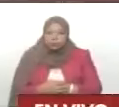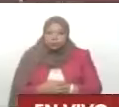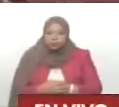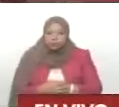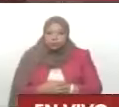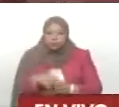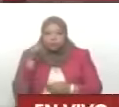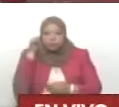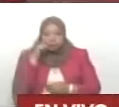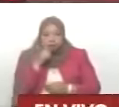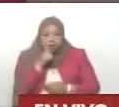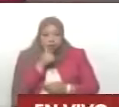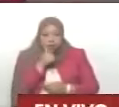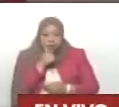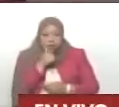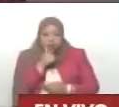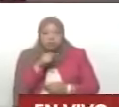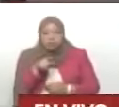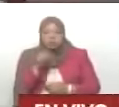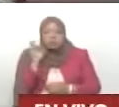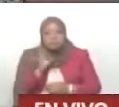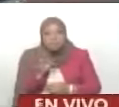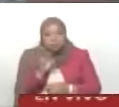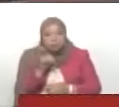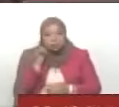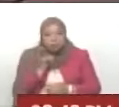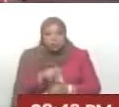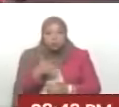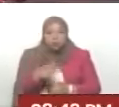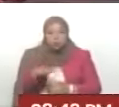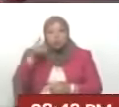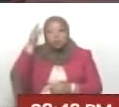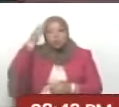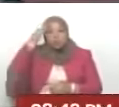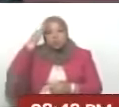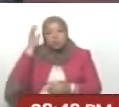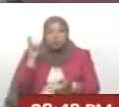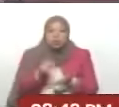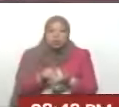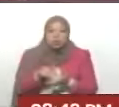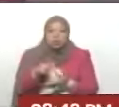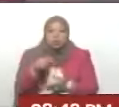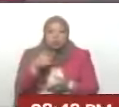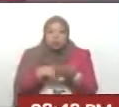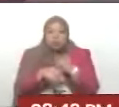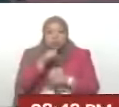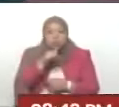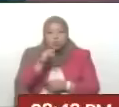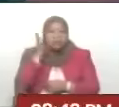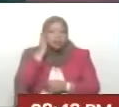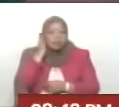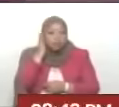el sábado. El sábado. ¿Verdad? Apenas ustedes salieron de ahí, mira, está Diosdado, pues, en San Agustín.